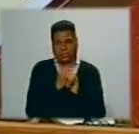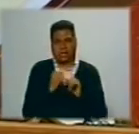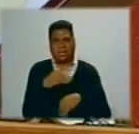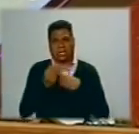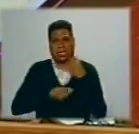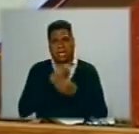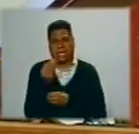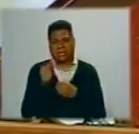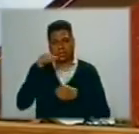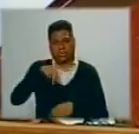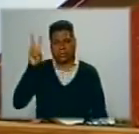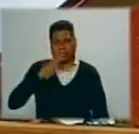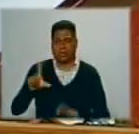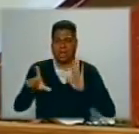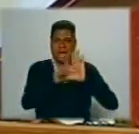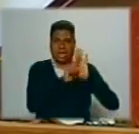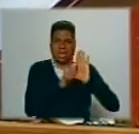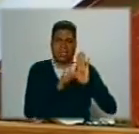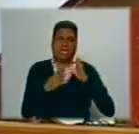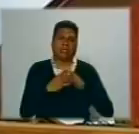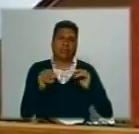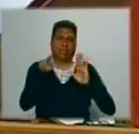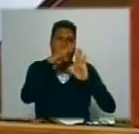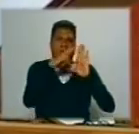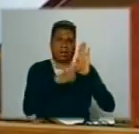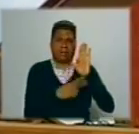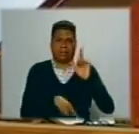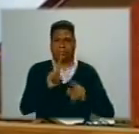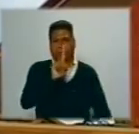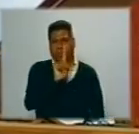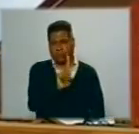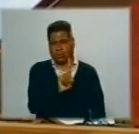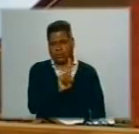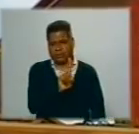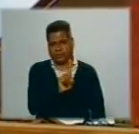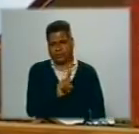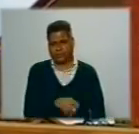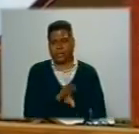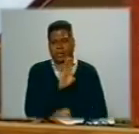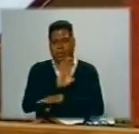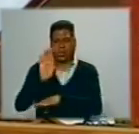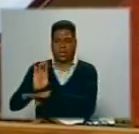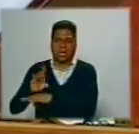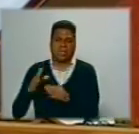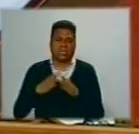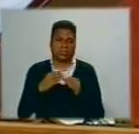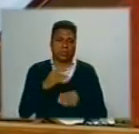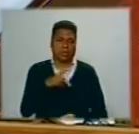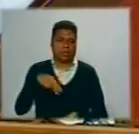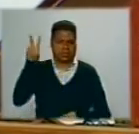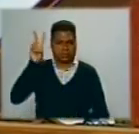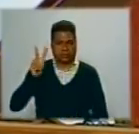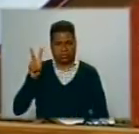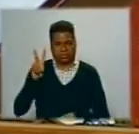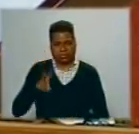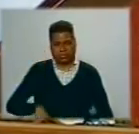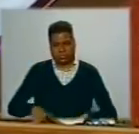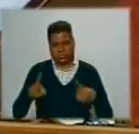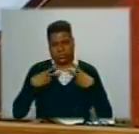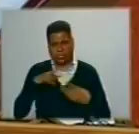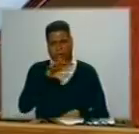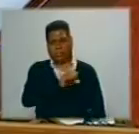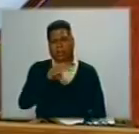por la República, las leyes y reglamentos. 1. La protección de su vida, salud y seguridad en el acceso de bienes y servicios, así